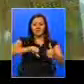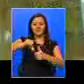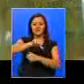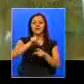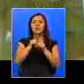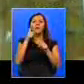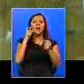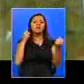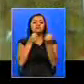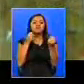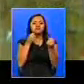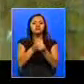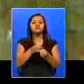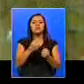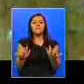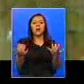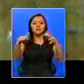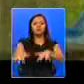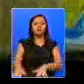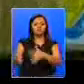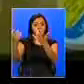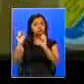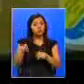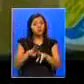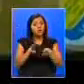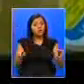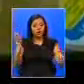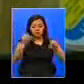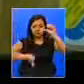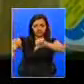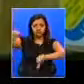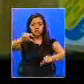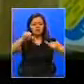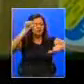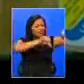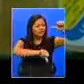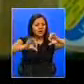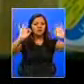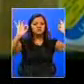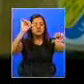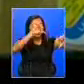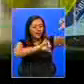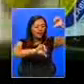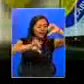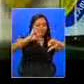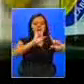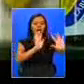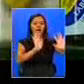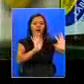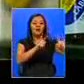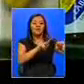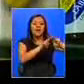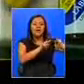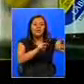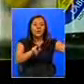o agroquímicos para la agricultura y hacer una agricultura más productiva, más eficiente y ya